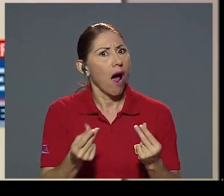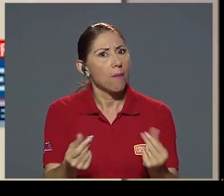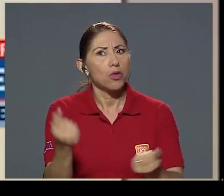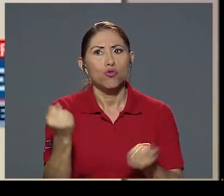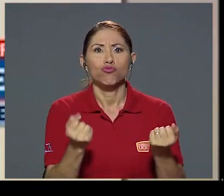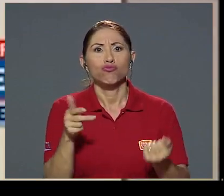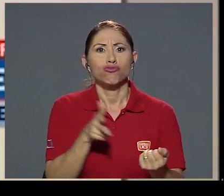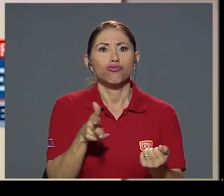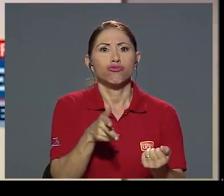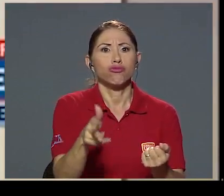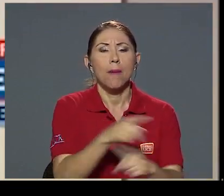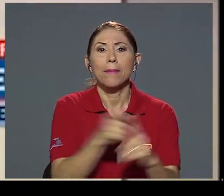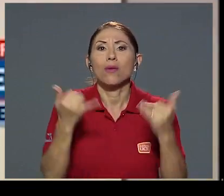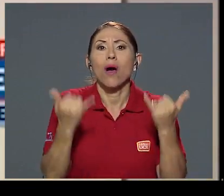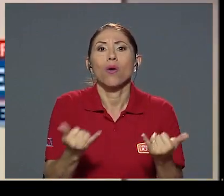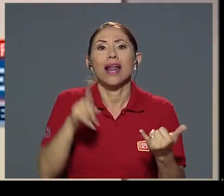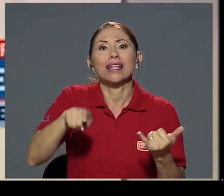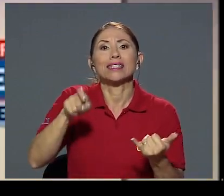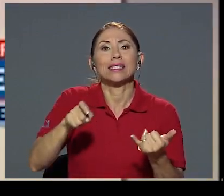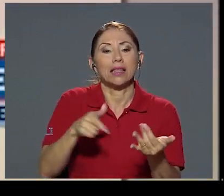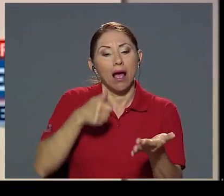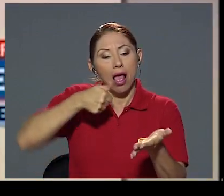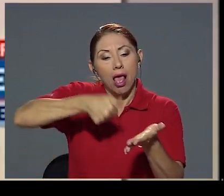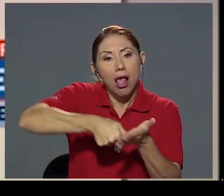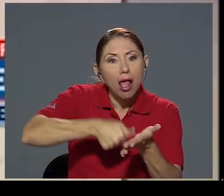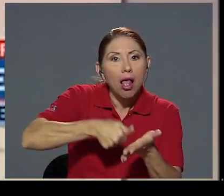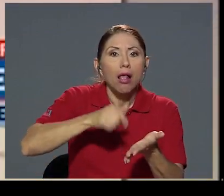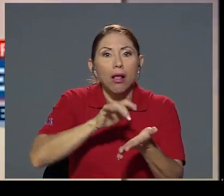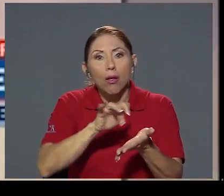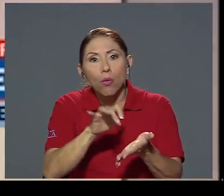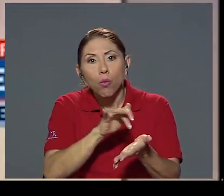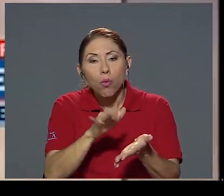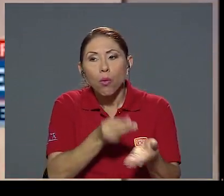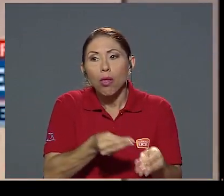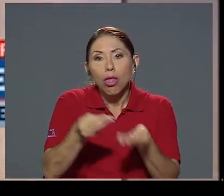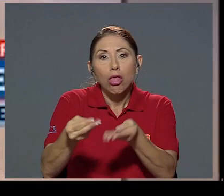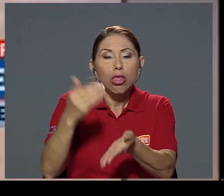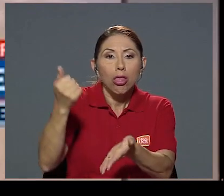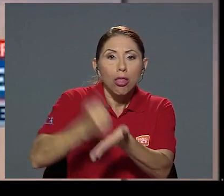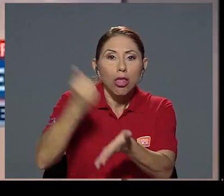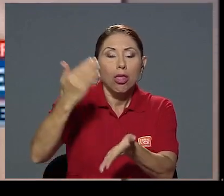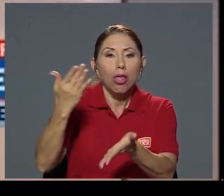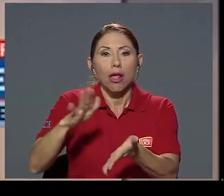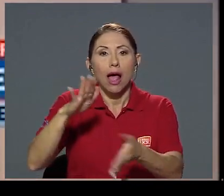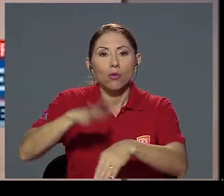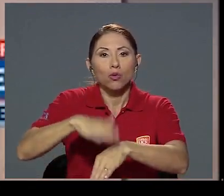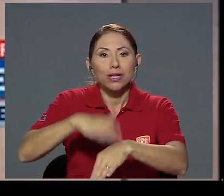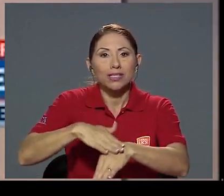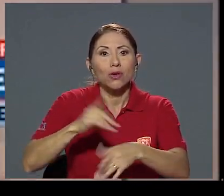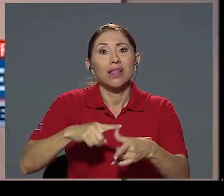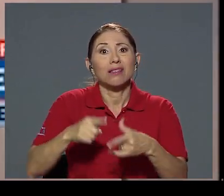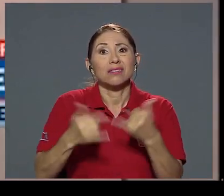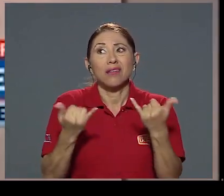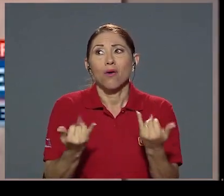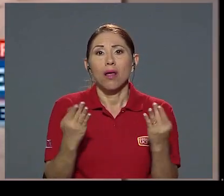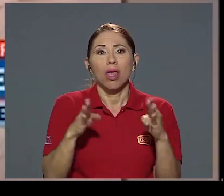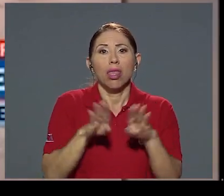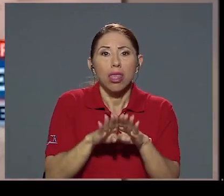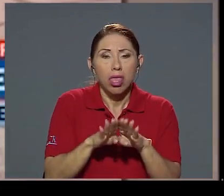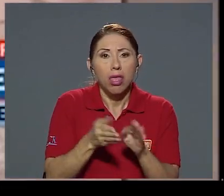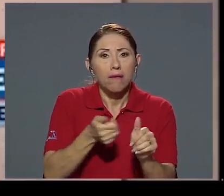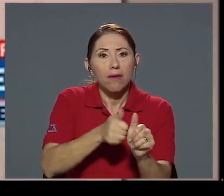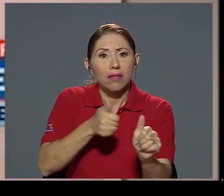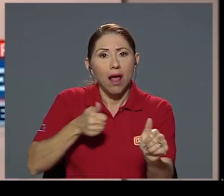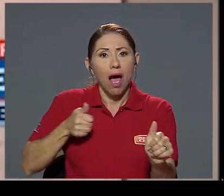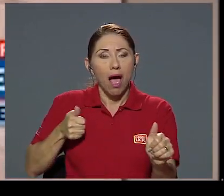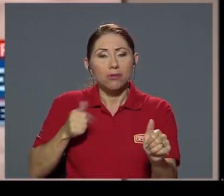se va a pasar la frontera para que se autorice. Eso les ha generado retrasos a ellos en Honduras. Eso podría